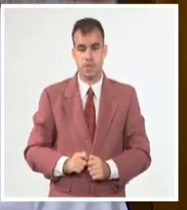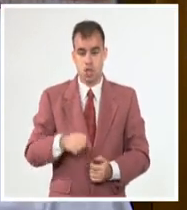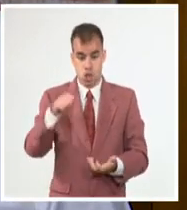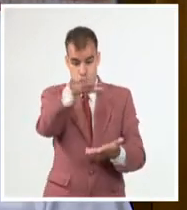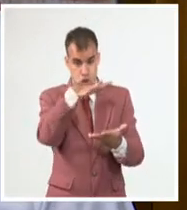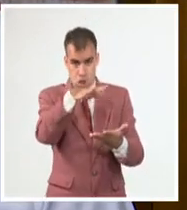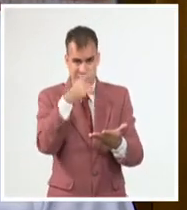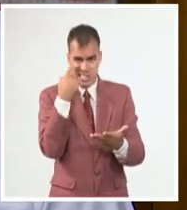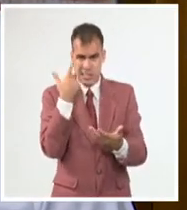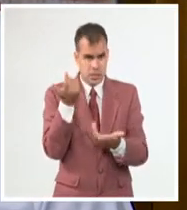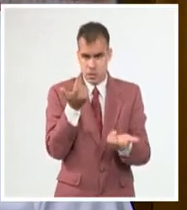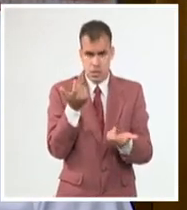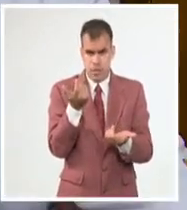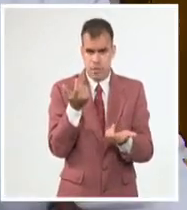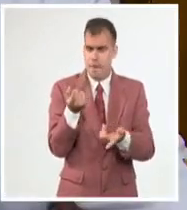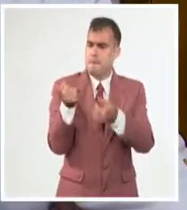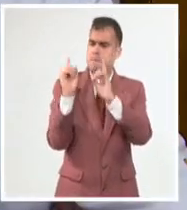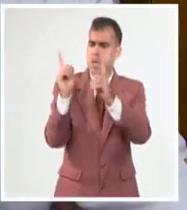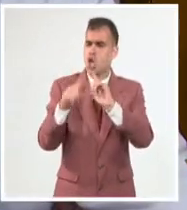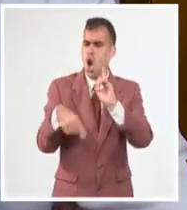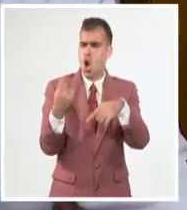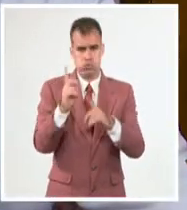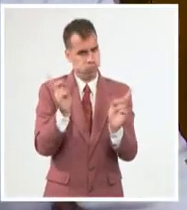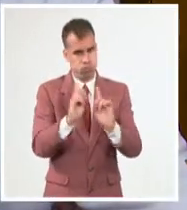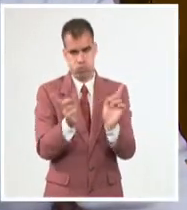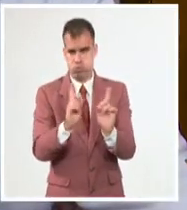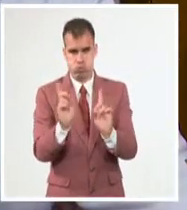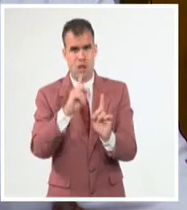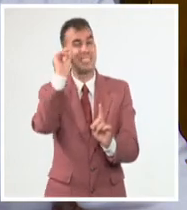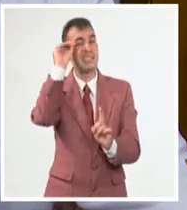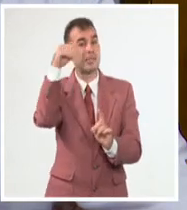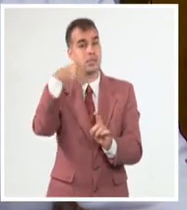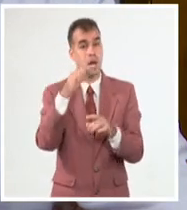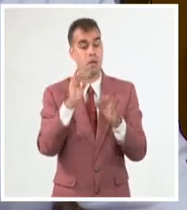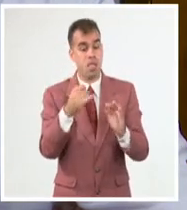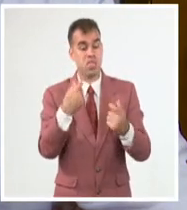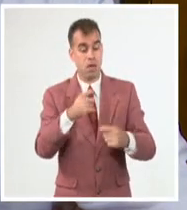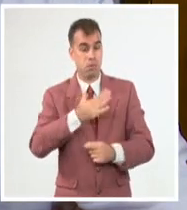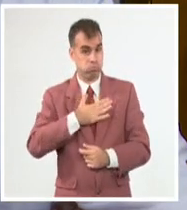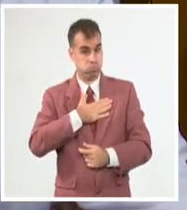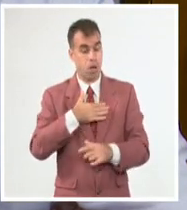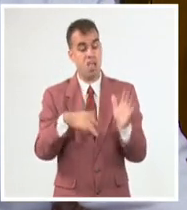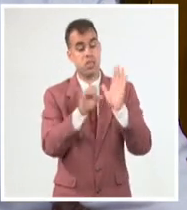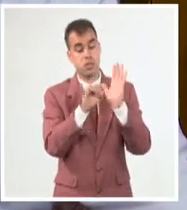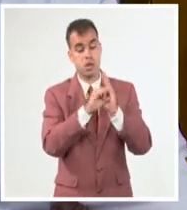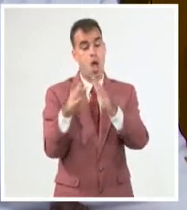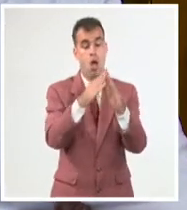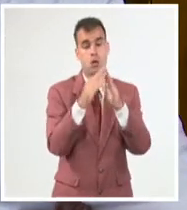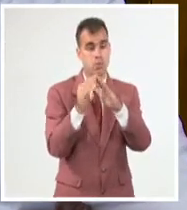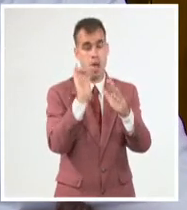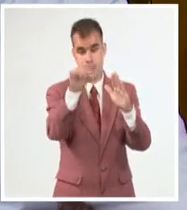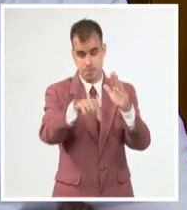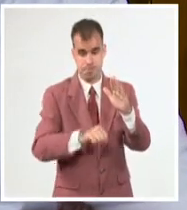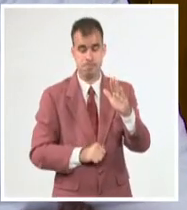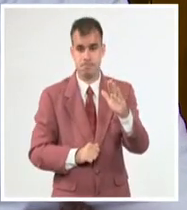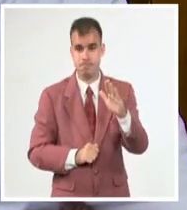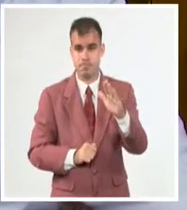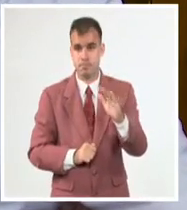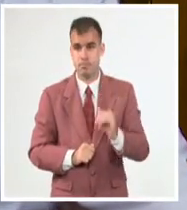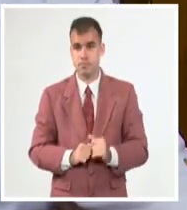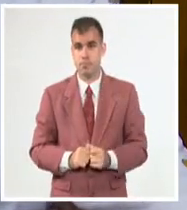ser contraria a la voluntad política de la nación? No podemos borrar las identidades de nuestras comunidades. Y en aquellas que ha ocurrido